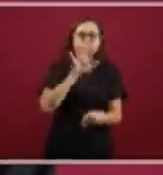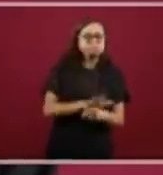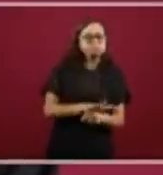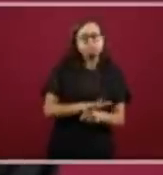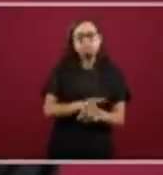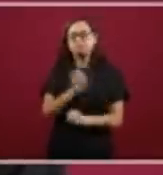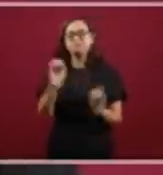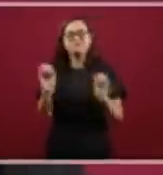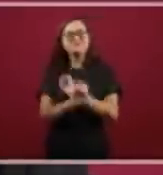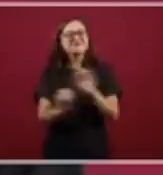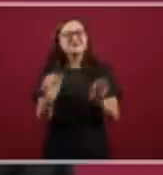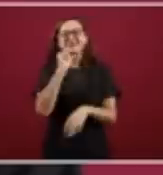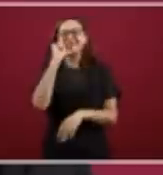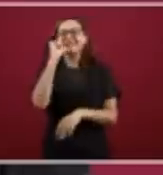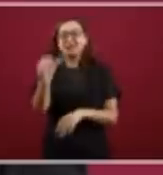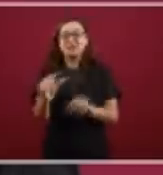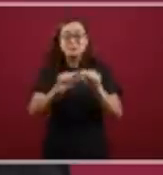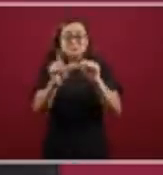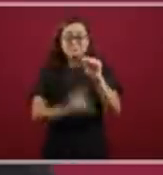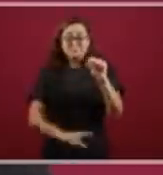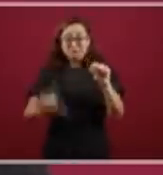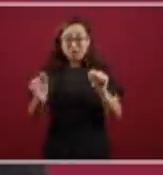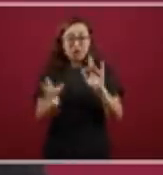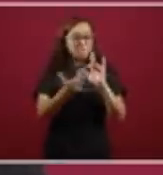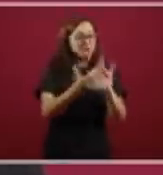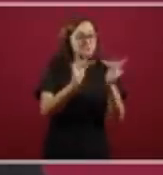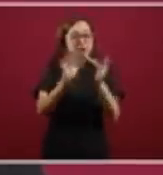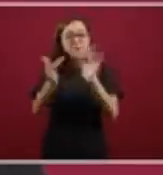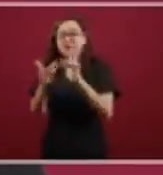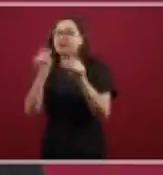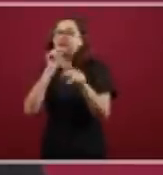comunicación con México y con el mundo.